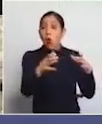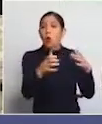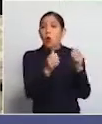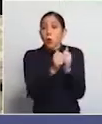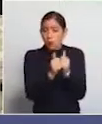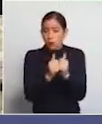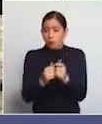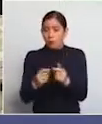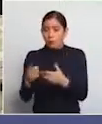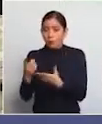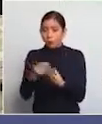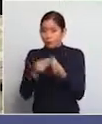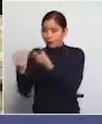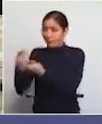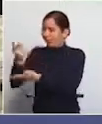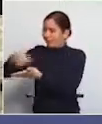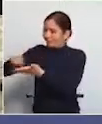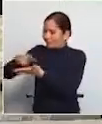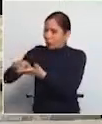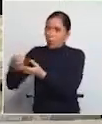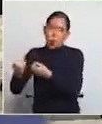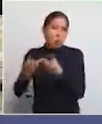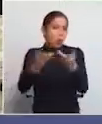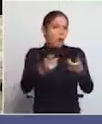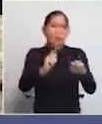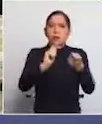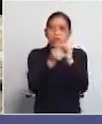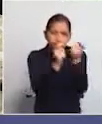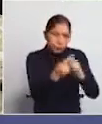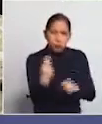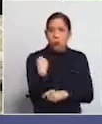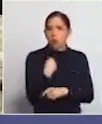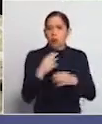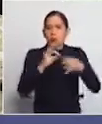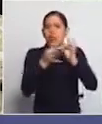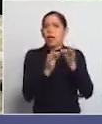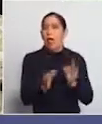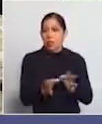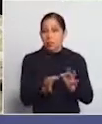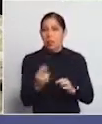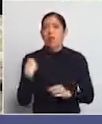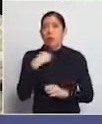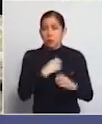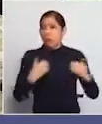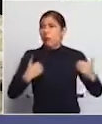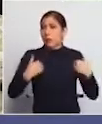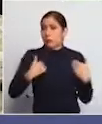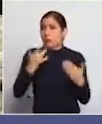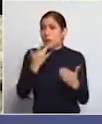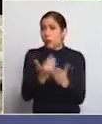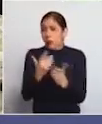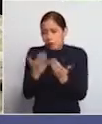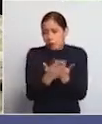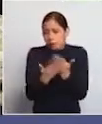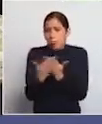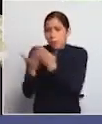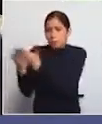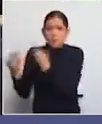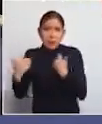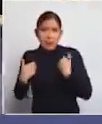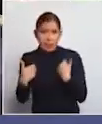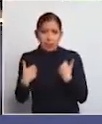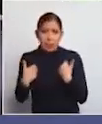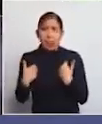corregir aspectos estrictamente de forma. Nosotros hemos emplazado prueba, hemos fundamentado debidamente y es más, también se ha